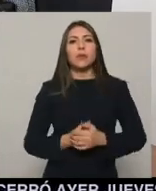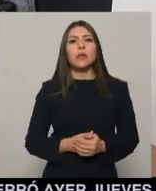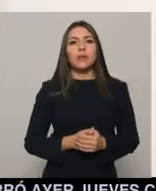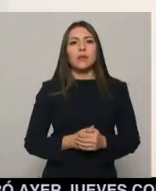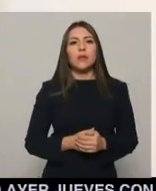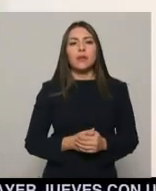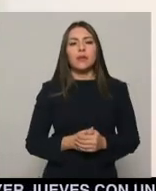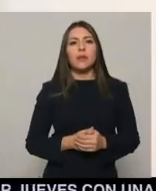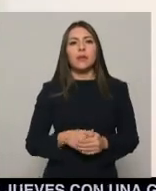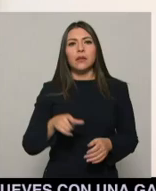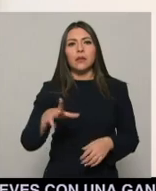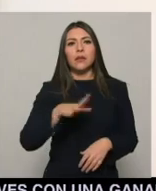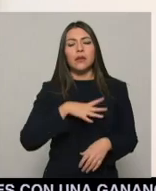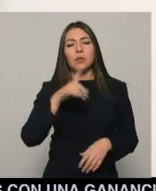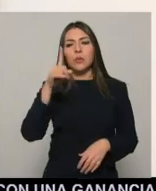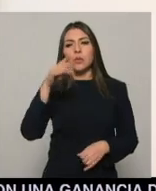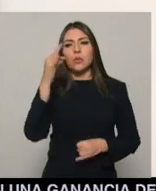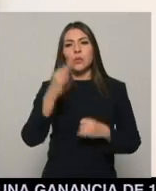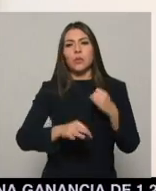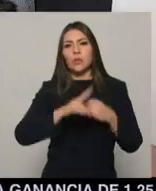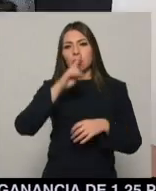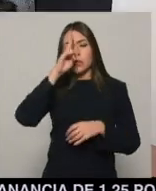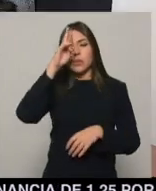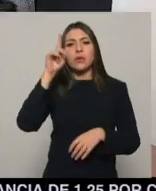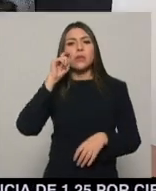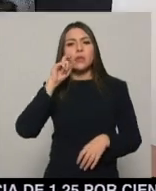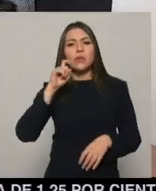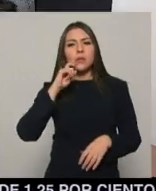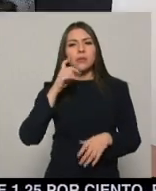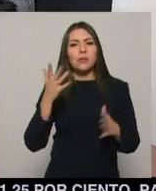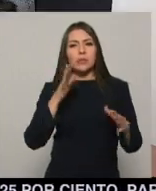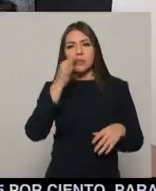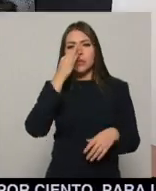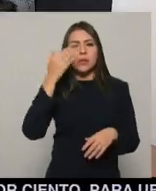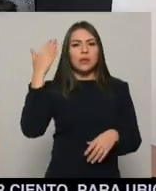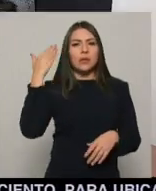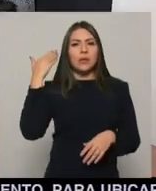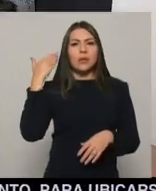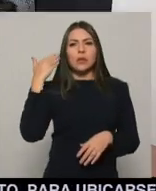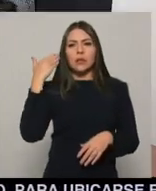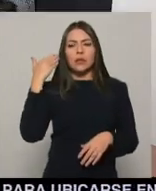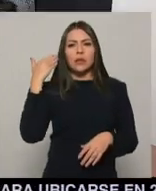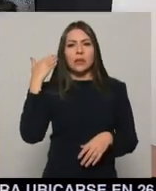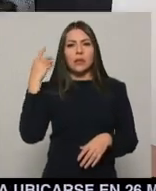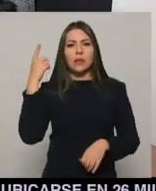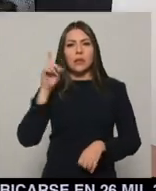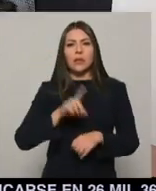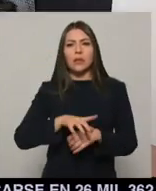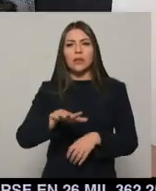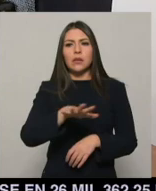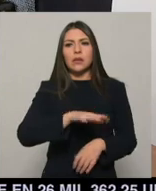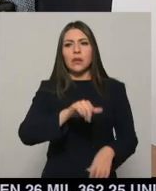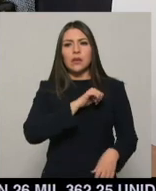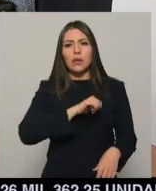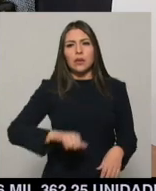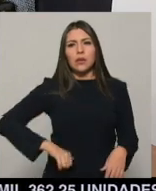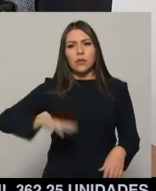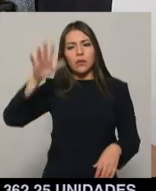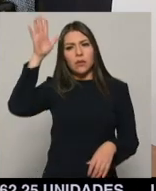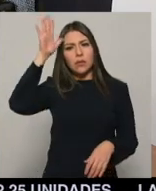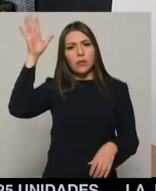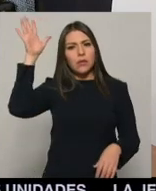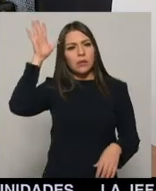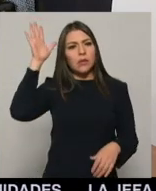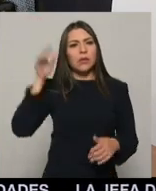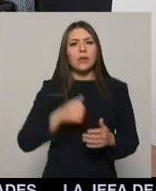una última violación sexual hace, ¿qué será?, unas horas, unos días, en la alcaldía Cuauhtémoc. Un